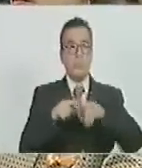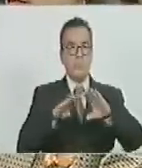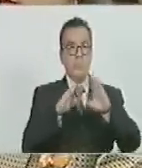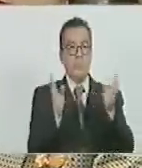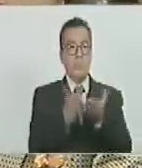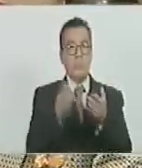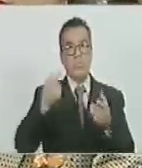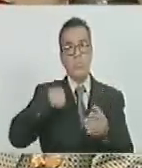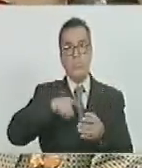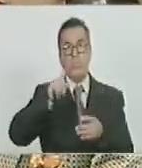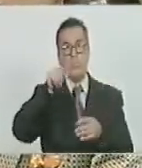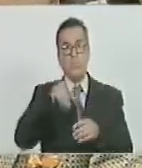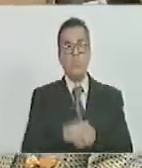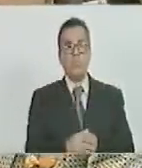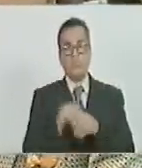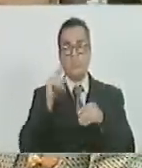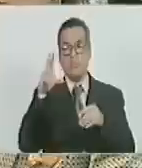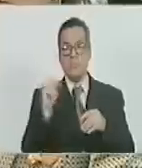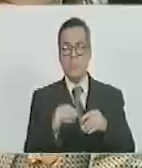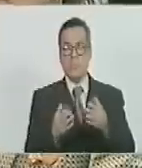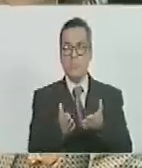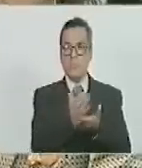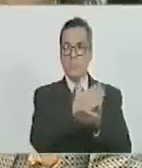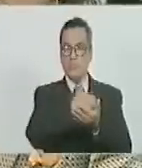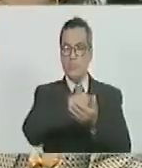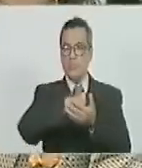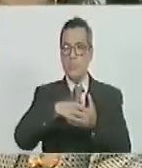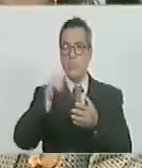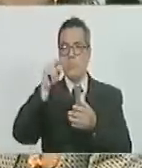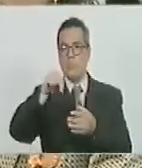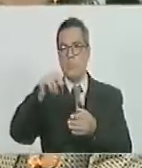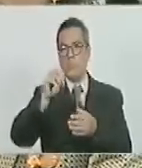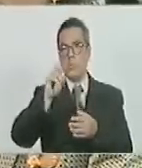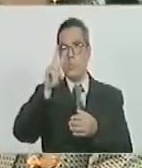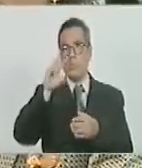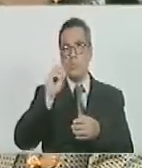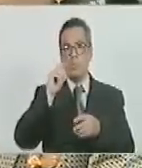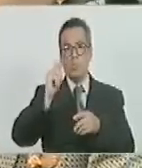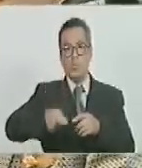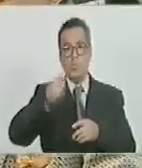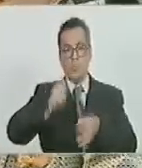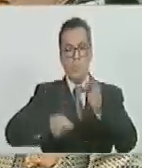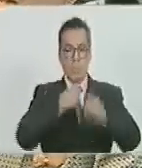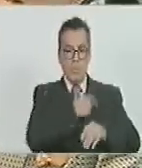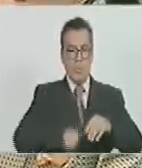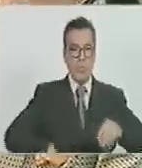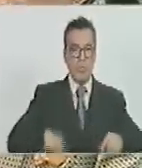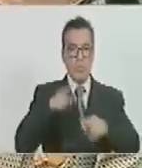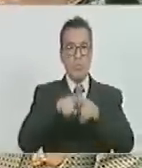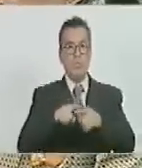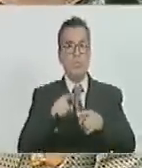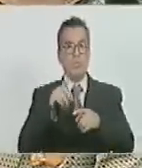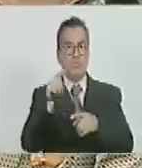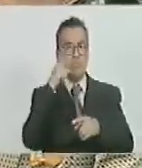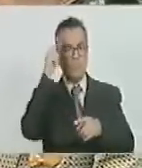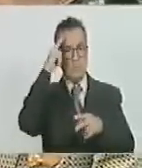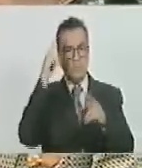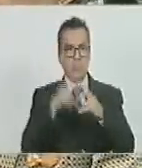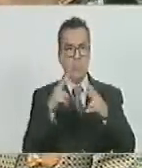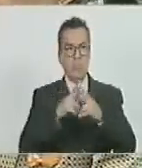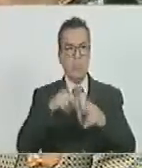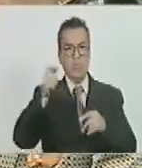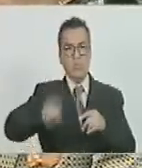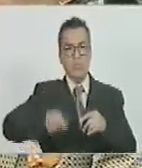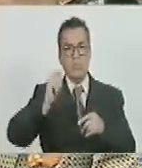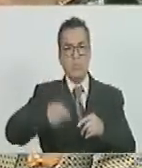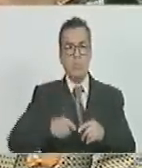donde se encuentren, donde estaban indebidamente tomados por el nuevo BAN. La justicia de Portugal, esto es un hito de reconocimiento